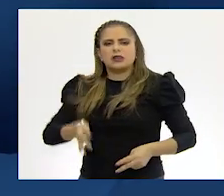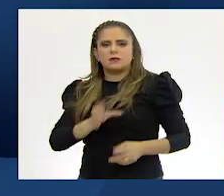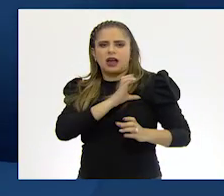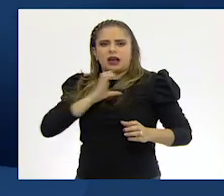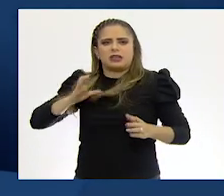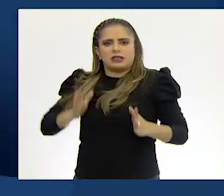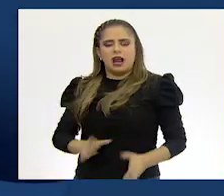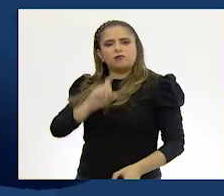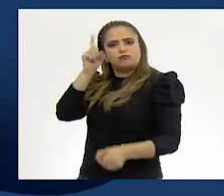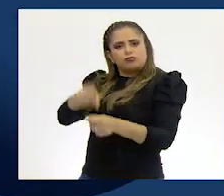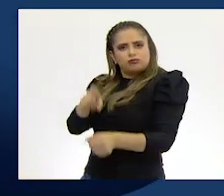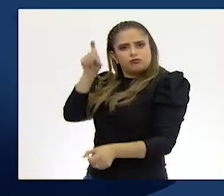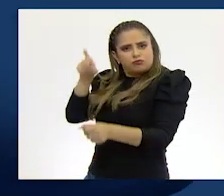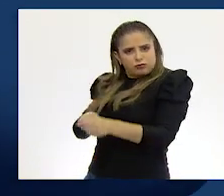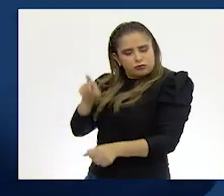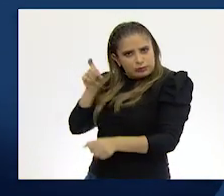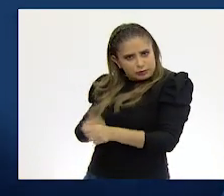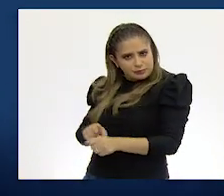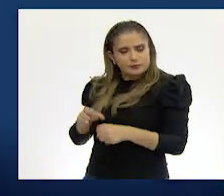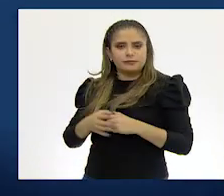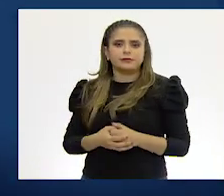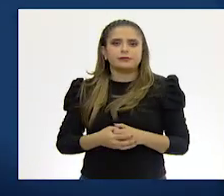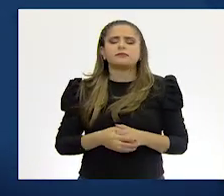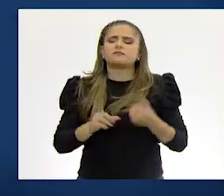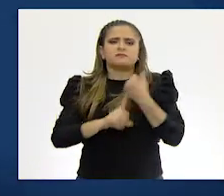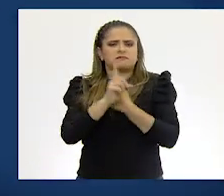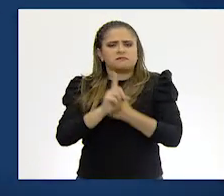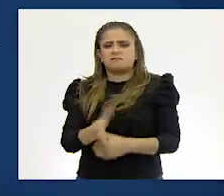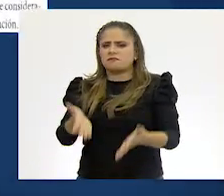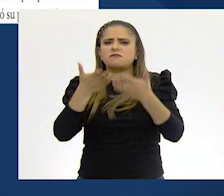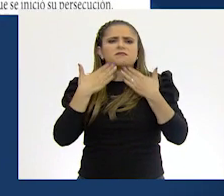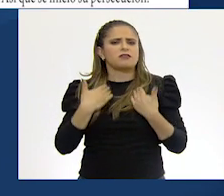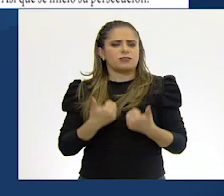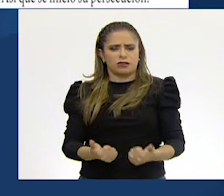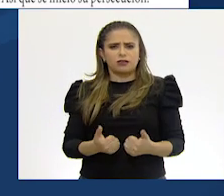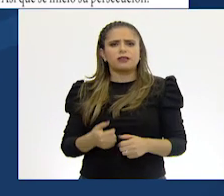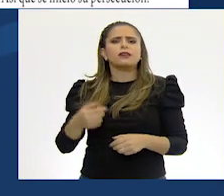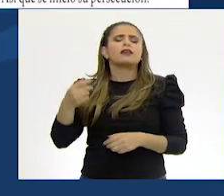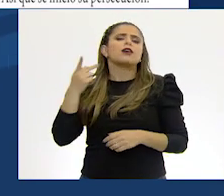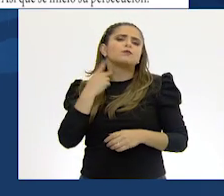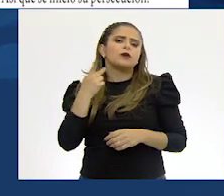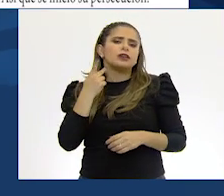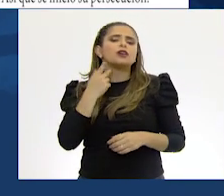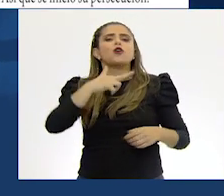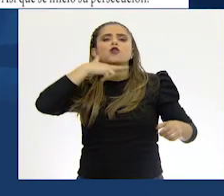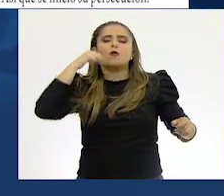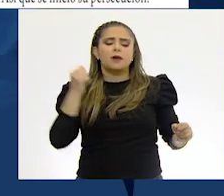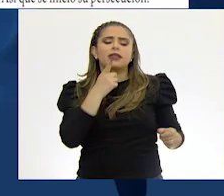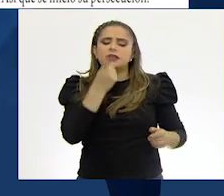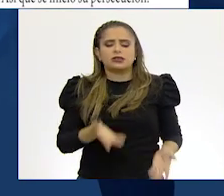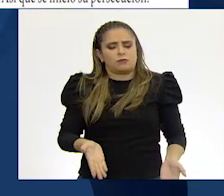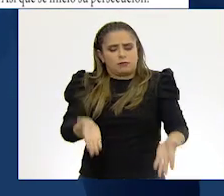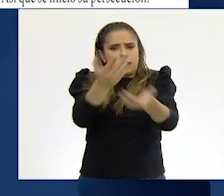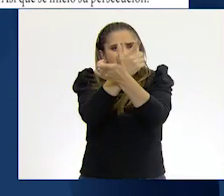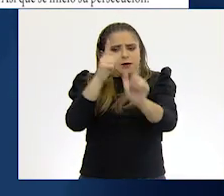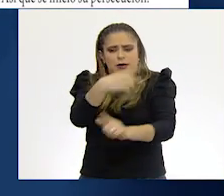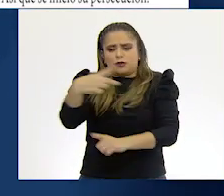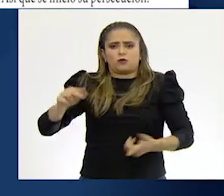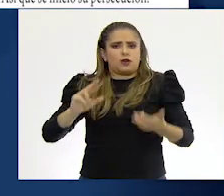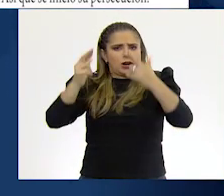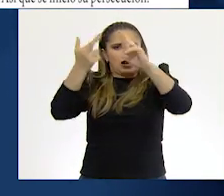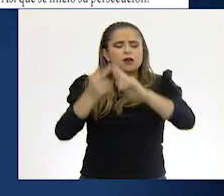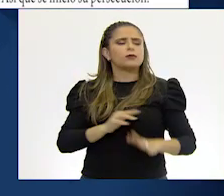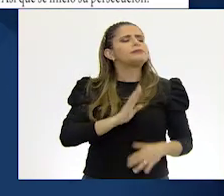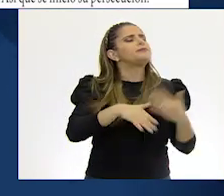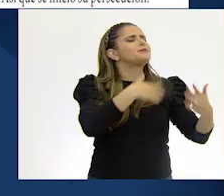Al principio practicaron sus creencias sin conflictos, debido a la política romana de libertad religiosa. Más adelante